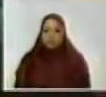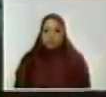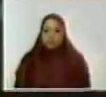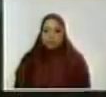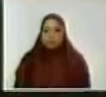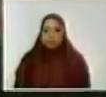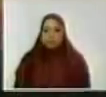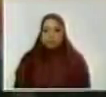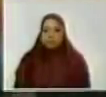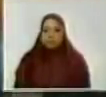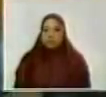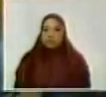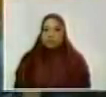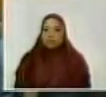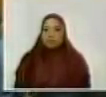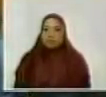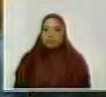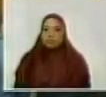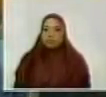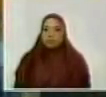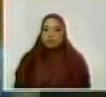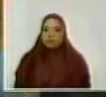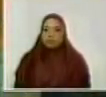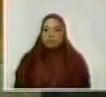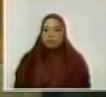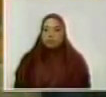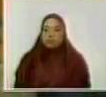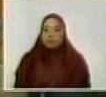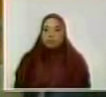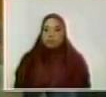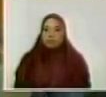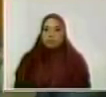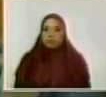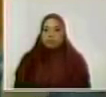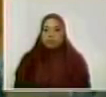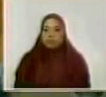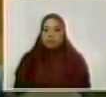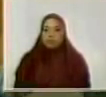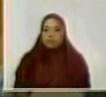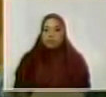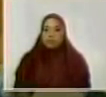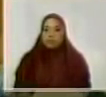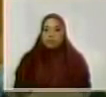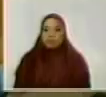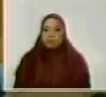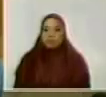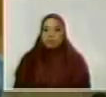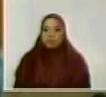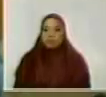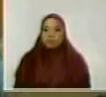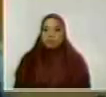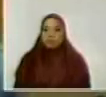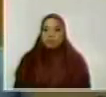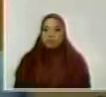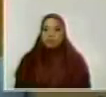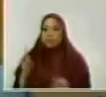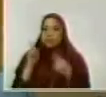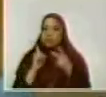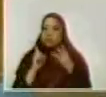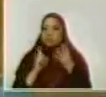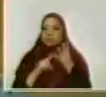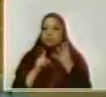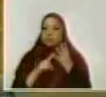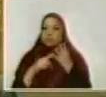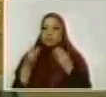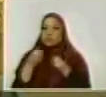Falta el quinto ya. Quinto, publíquese el presente acuerdo